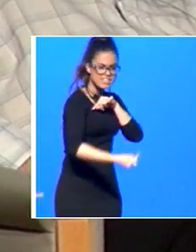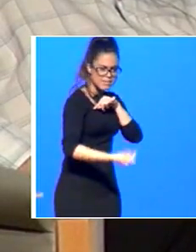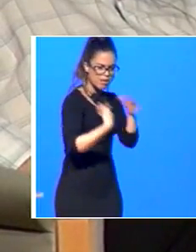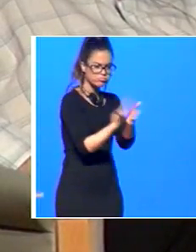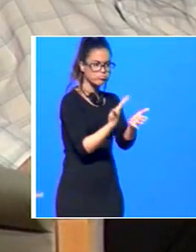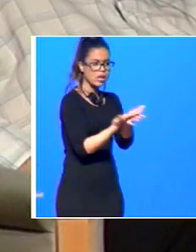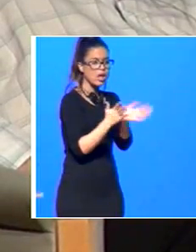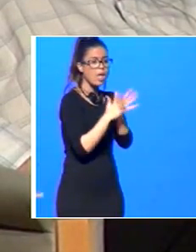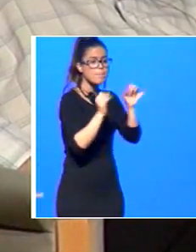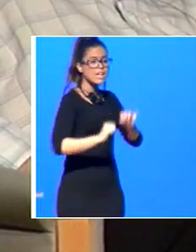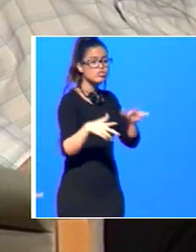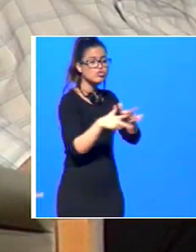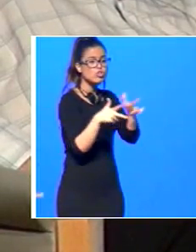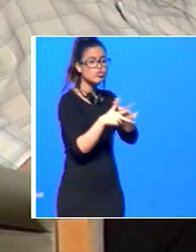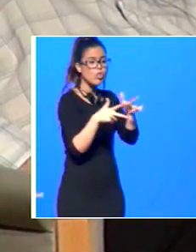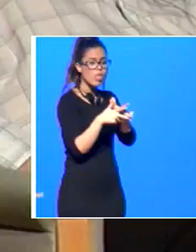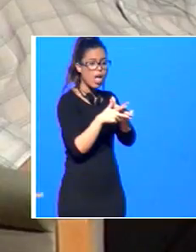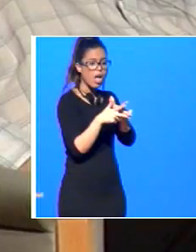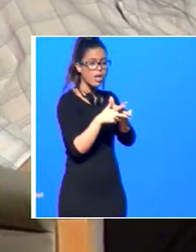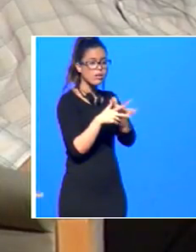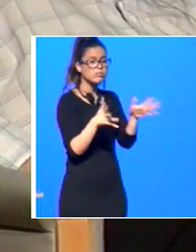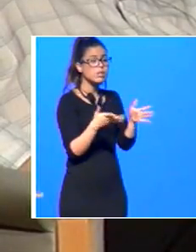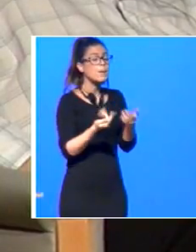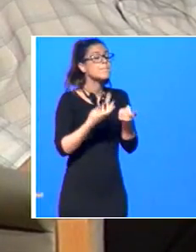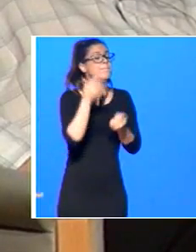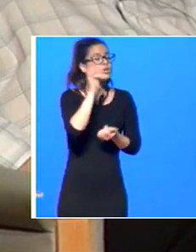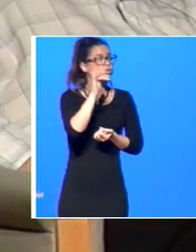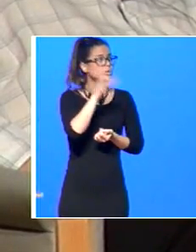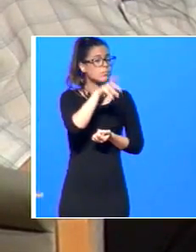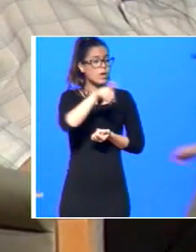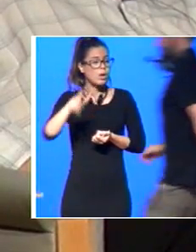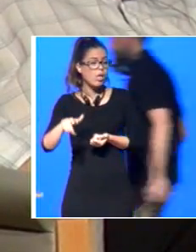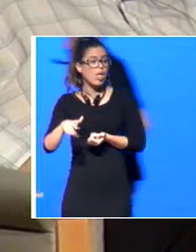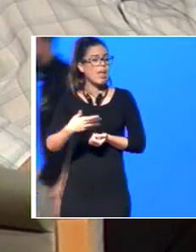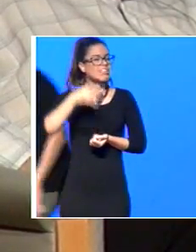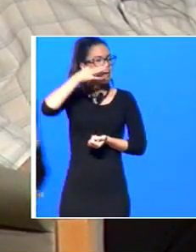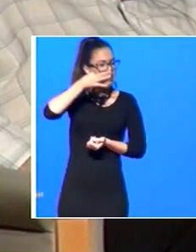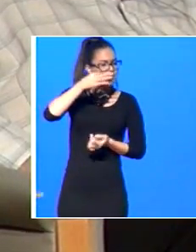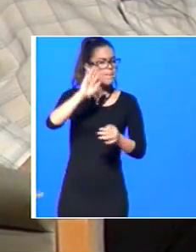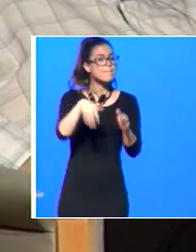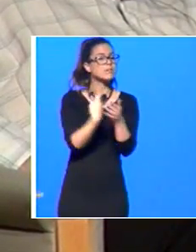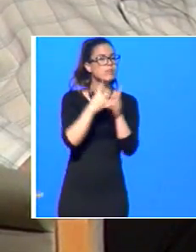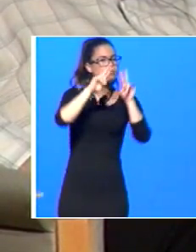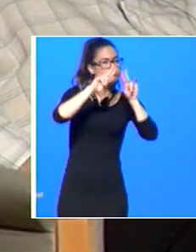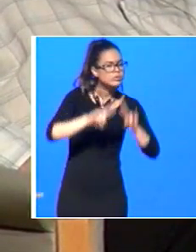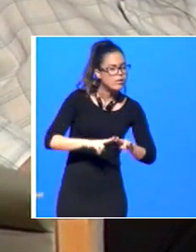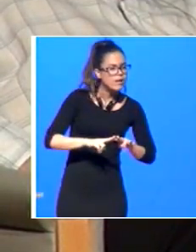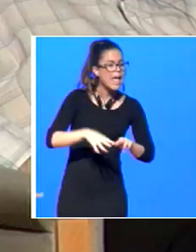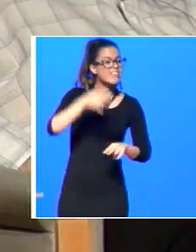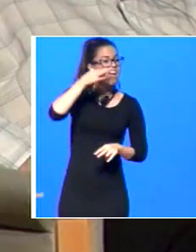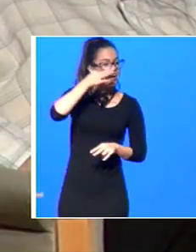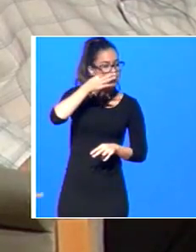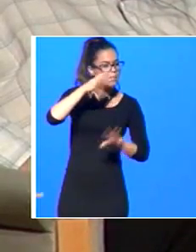impacto social positivo. Pero positivo en las personas. Tangible y observable. Nada me parece, no. Tangible y